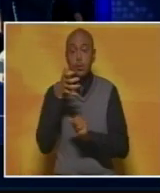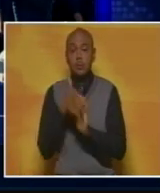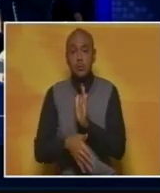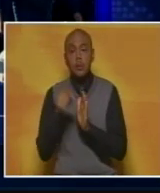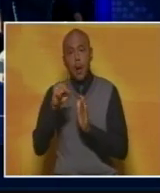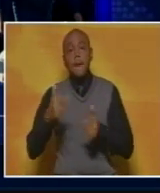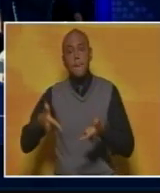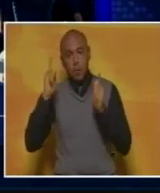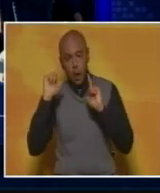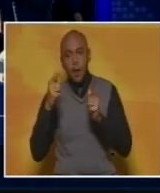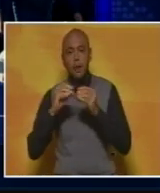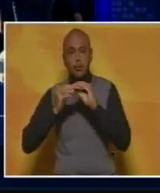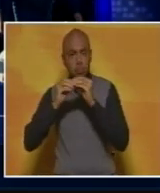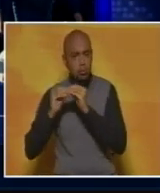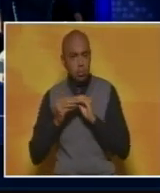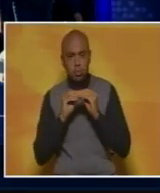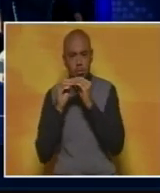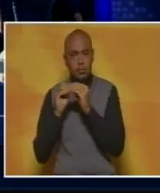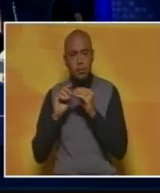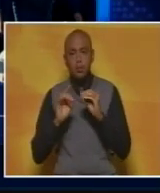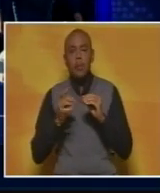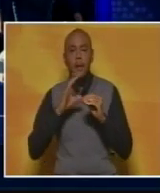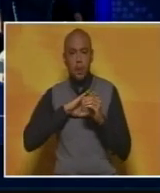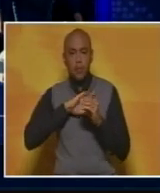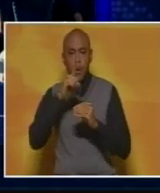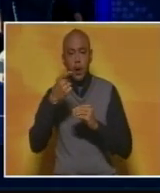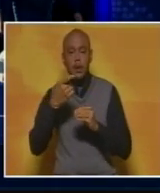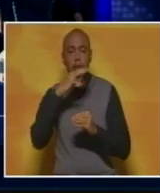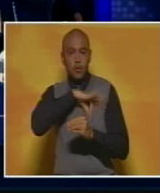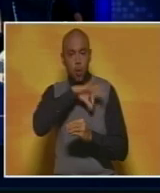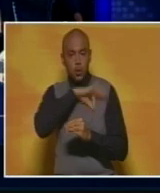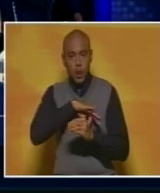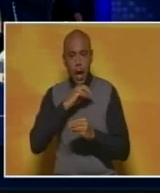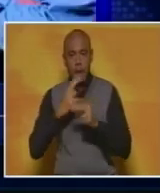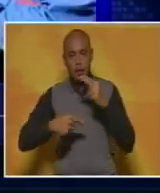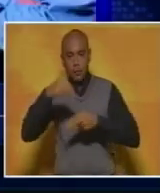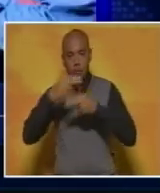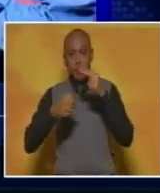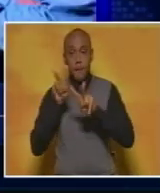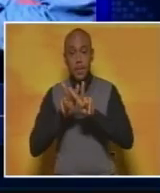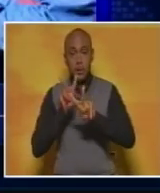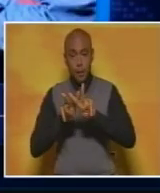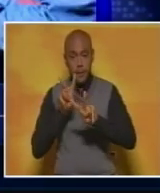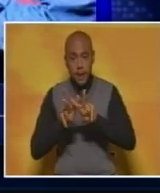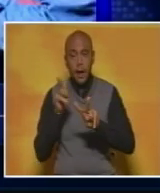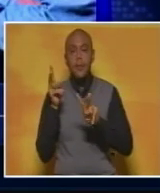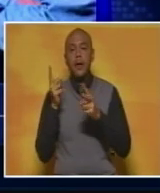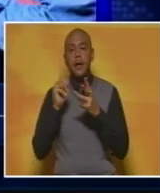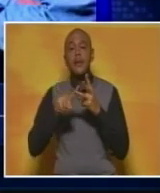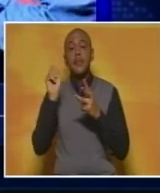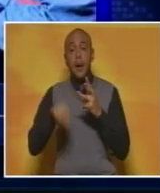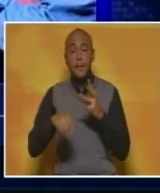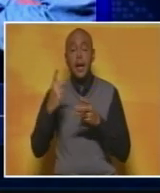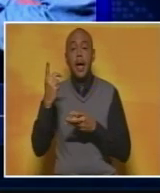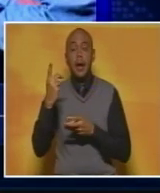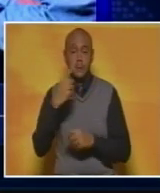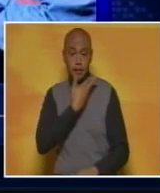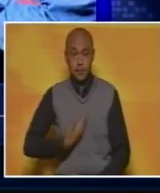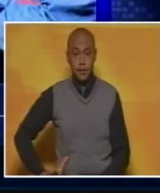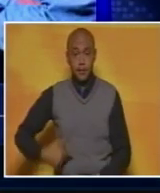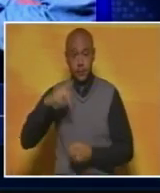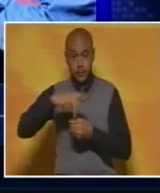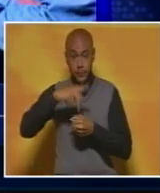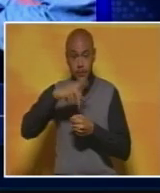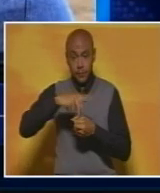todas las estructuras que son para proyectos sociales como la Gran Misión Vivienda Venezuela. El presidente de PDVSA también indicó que la empresa